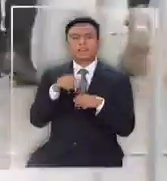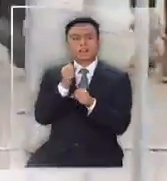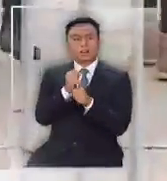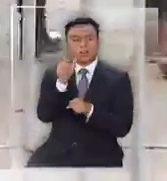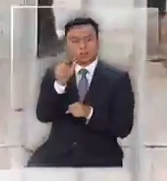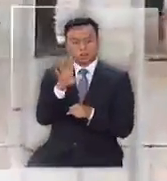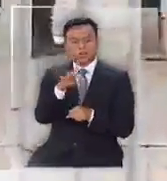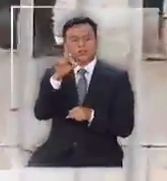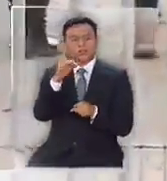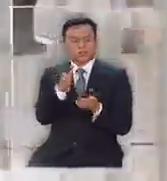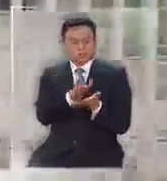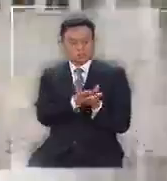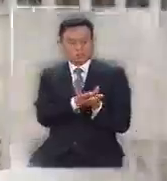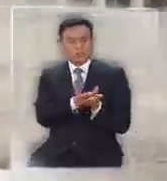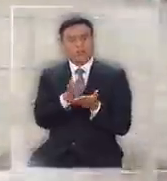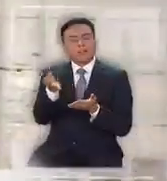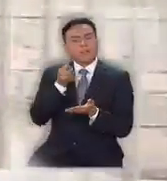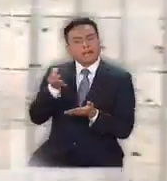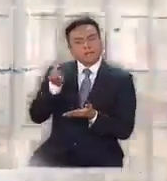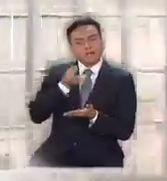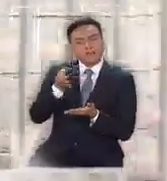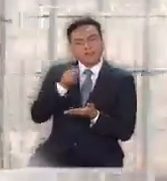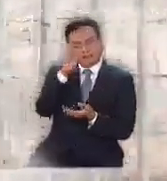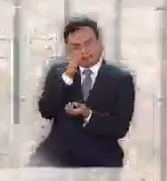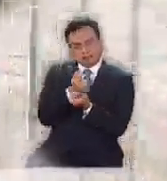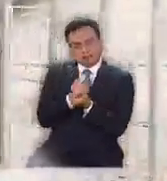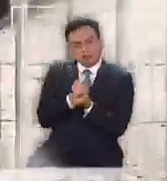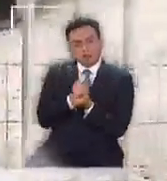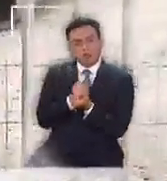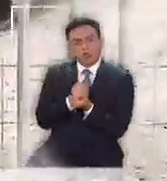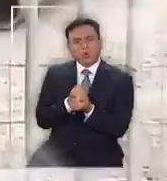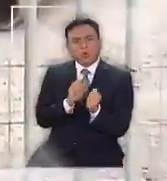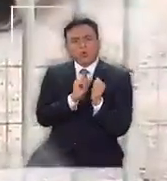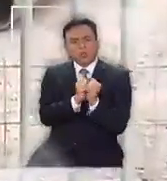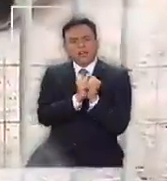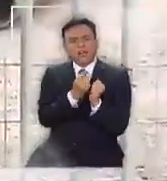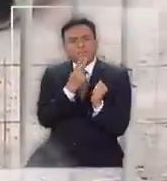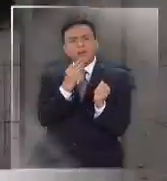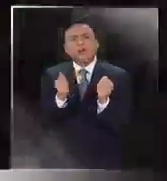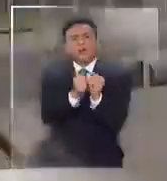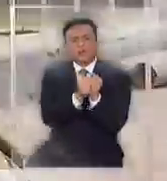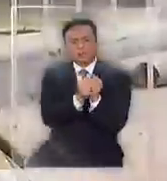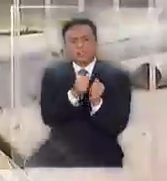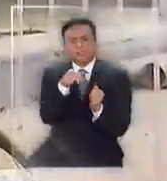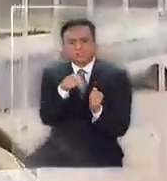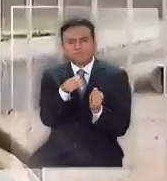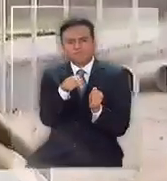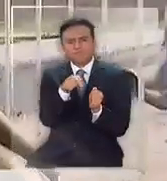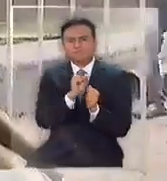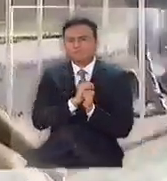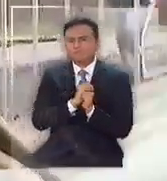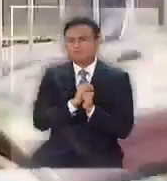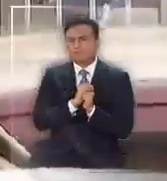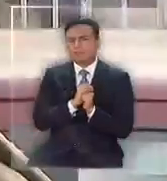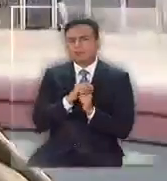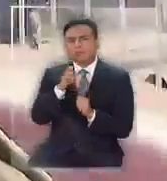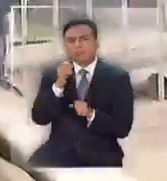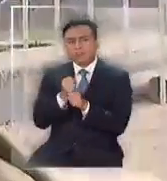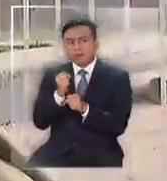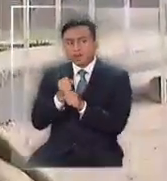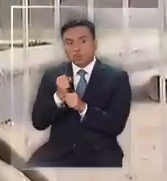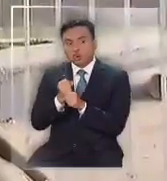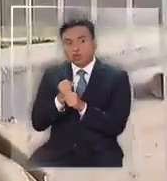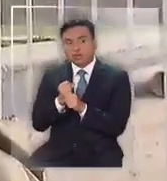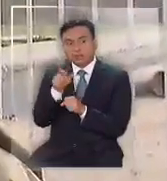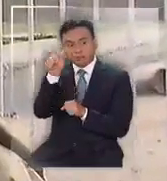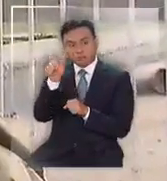trabajador que encontró el cuerpo. Según su relato a Carabineros, un colega vivía con el fallecido. Señala de que un trabajador que mantenía a